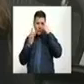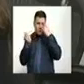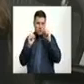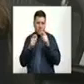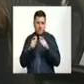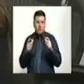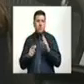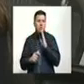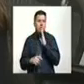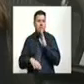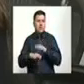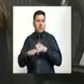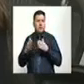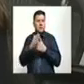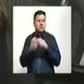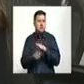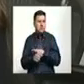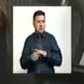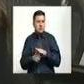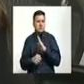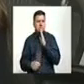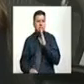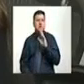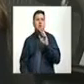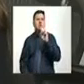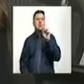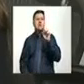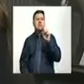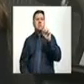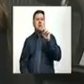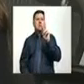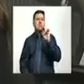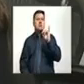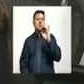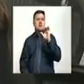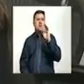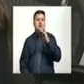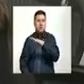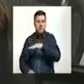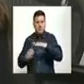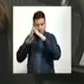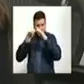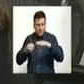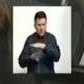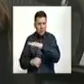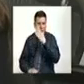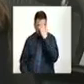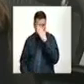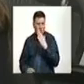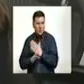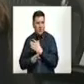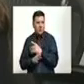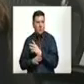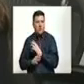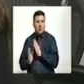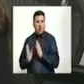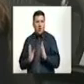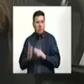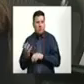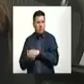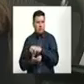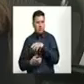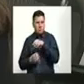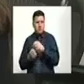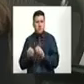preocupación. Primero, denunciar la situación en San Vicente del Caguán, donde después de actos de orden público, donde